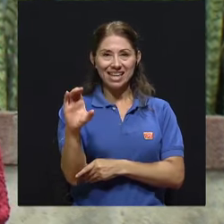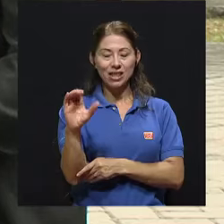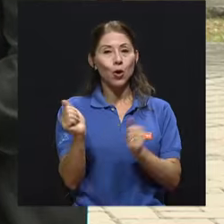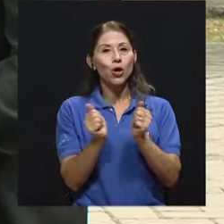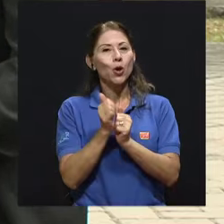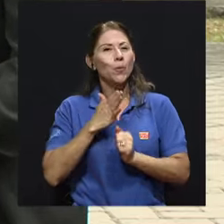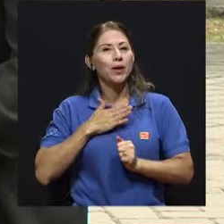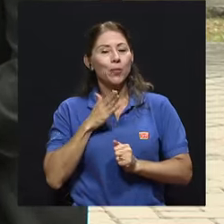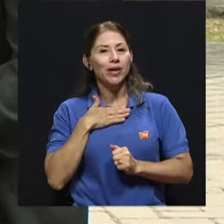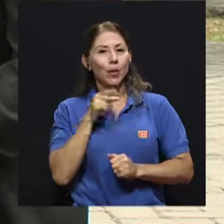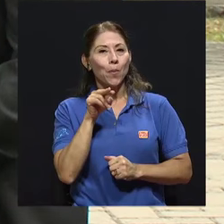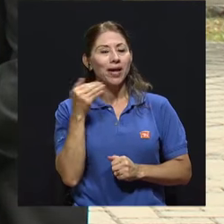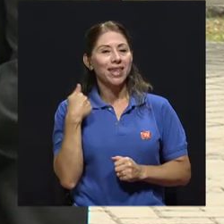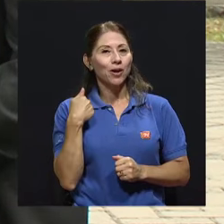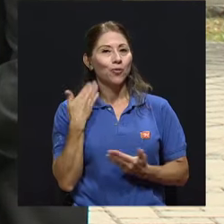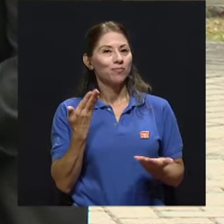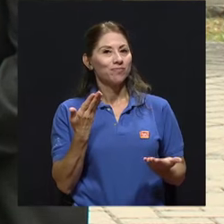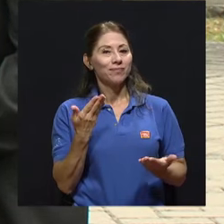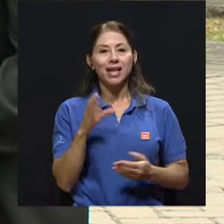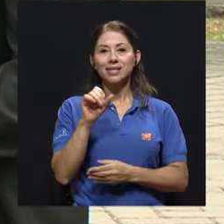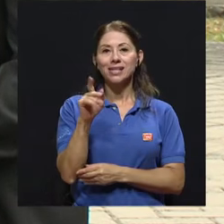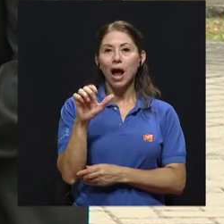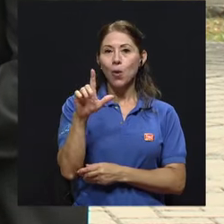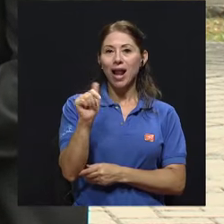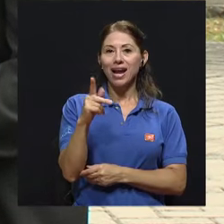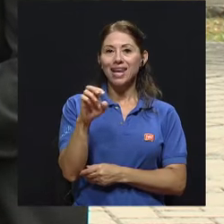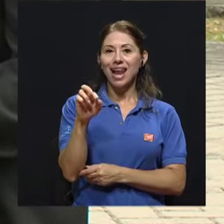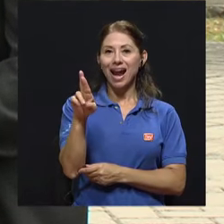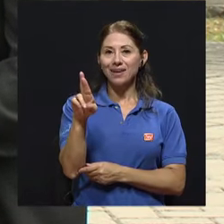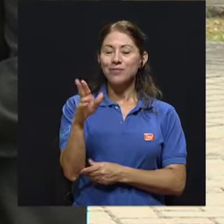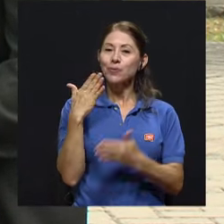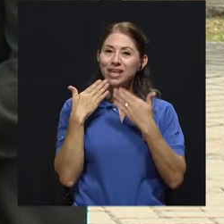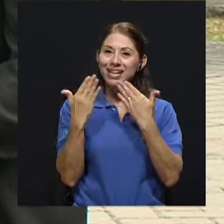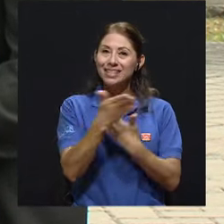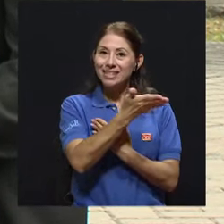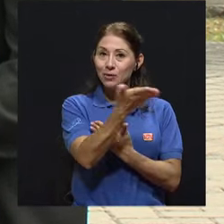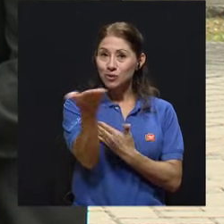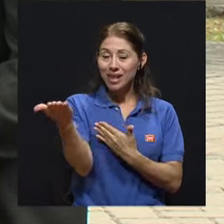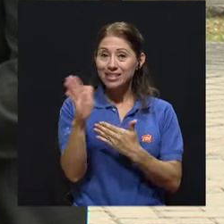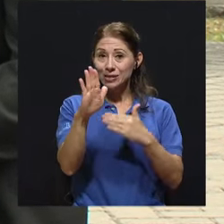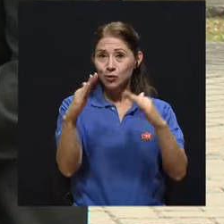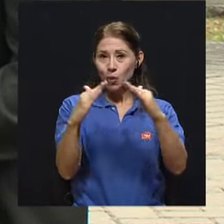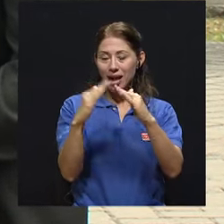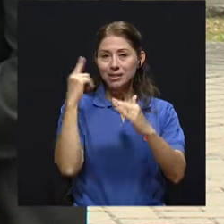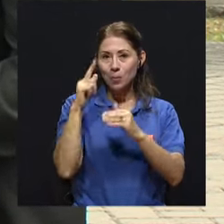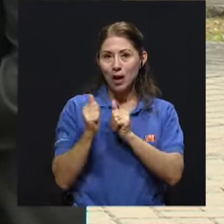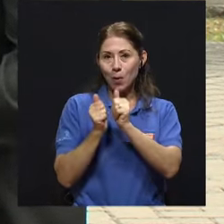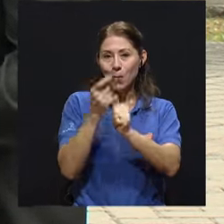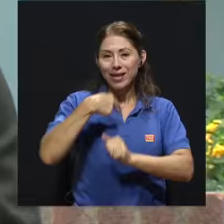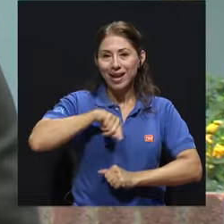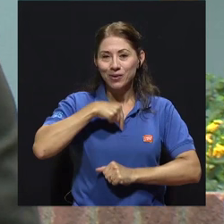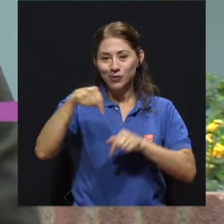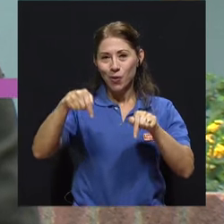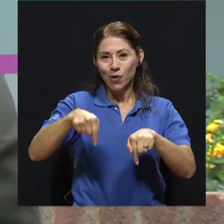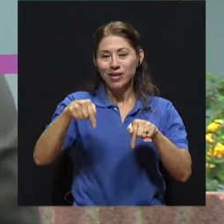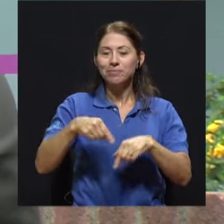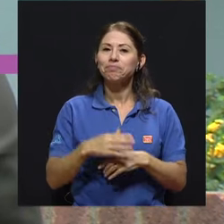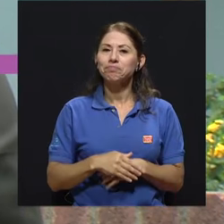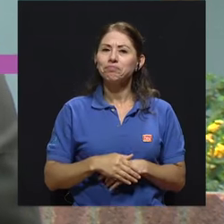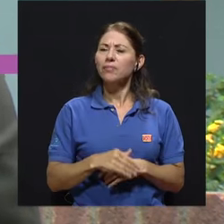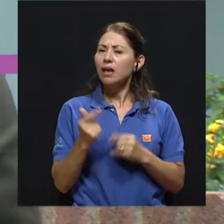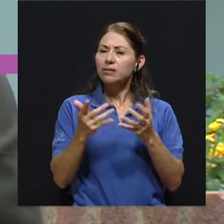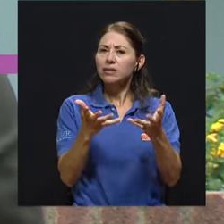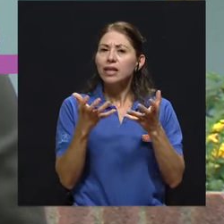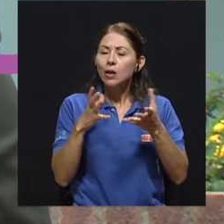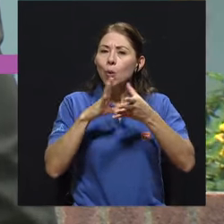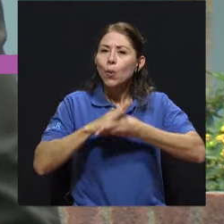compañero Saúl Aguilar. Muchísimas gracias a todos ustedes allá en sus hogares por acompañarnos el día de hoy. María del Mar, te